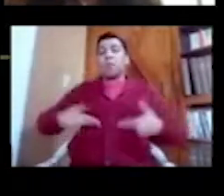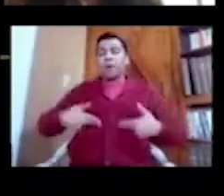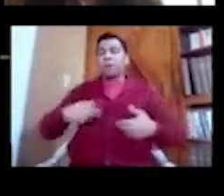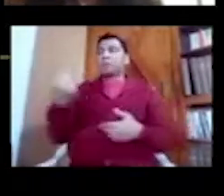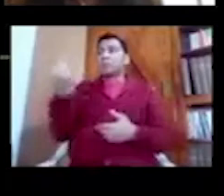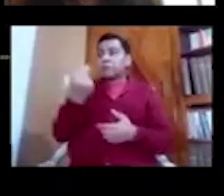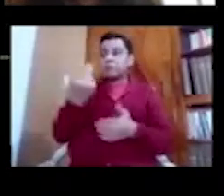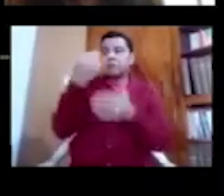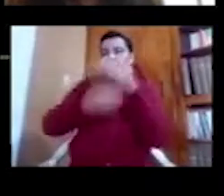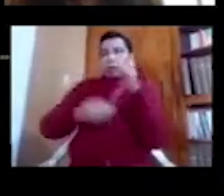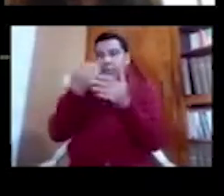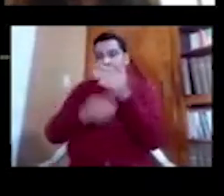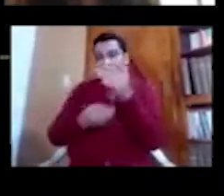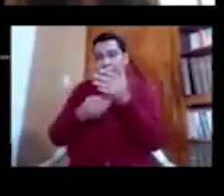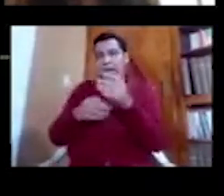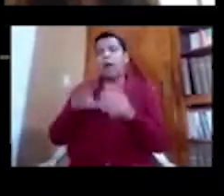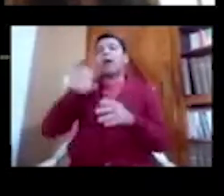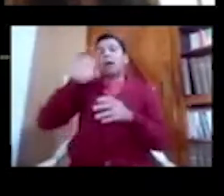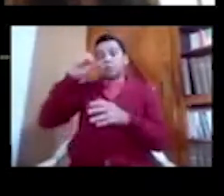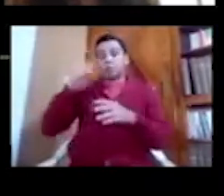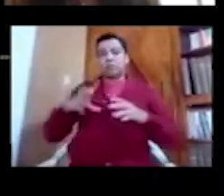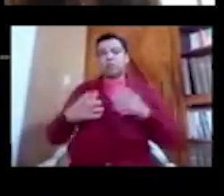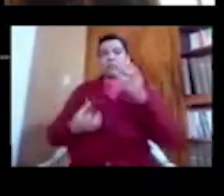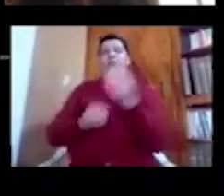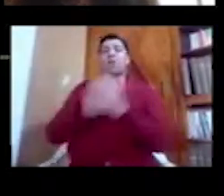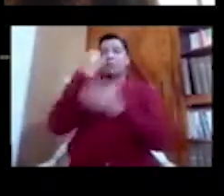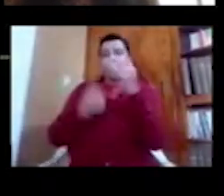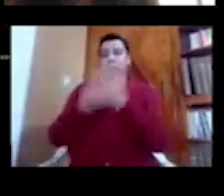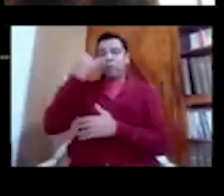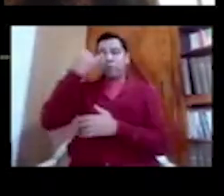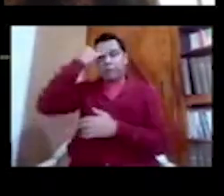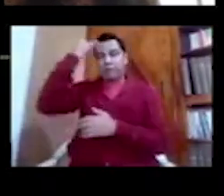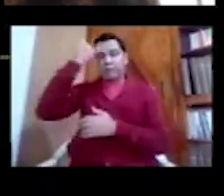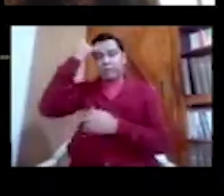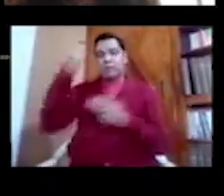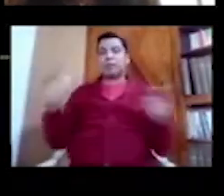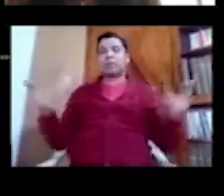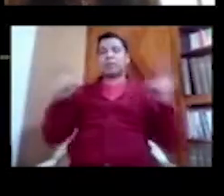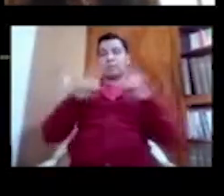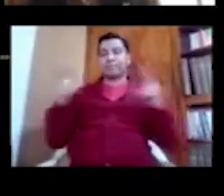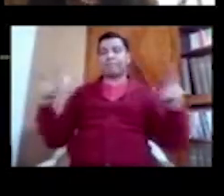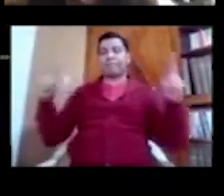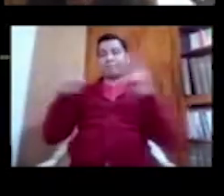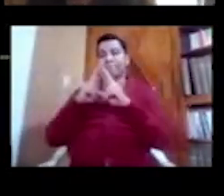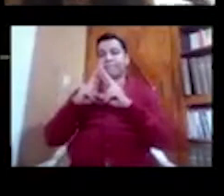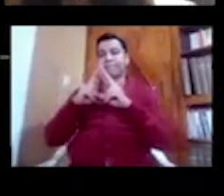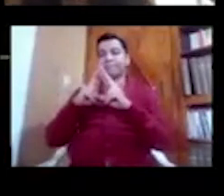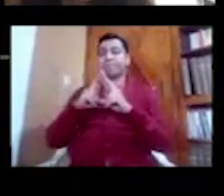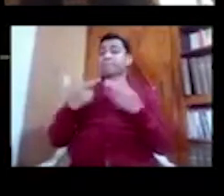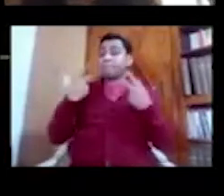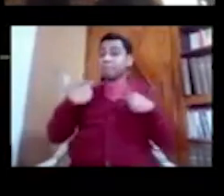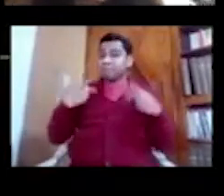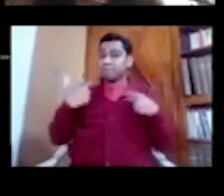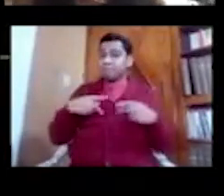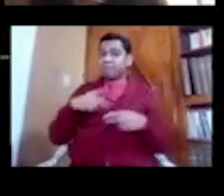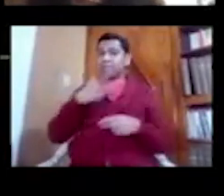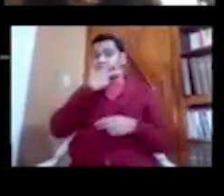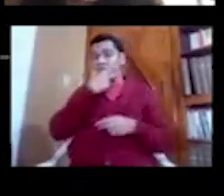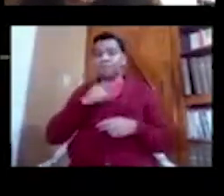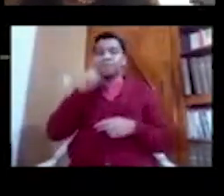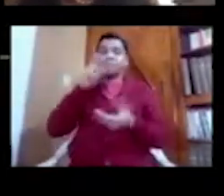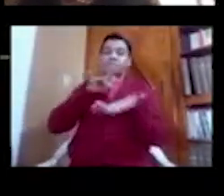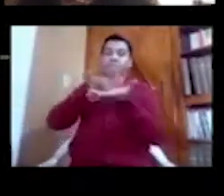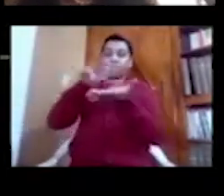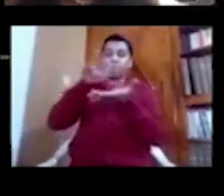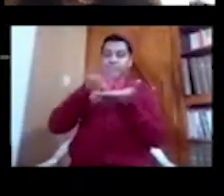necesidades y los creadores de esa ideología participan de lo que están creando. No es que de manera artificial estén creando